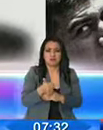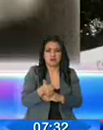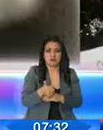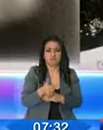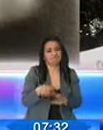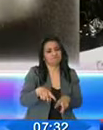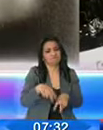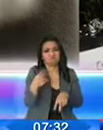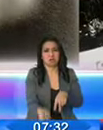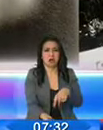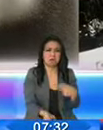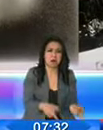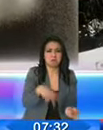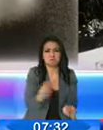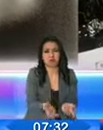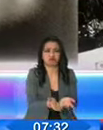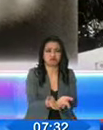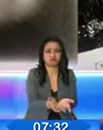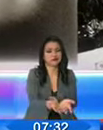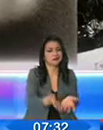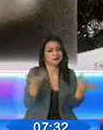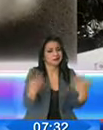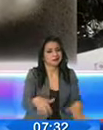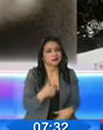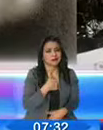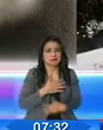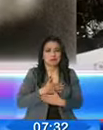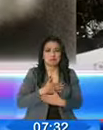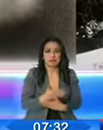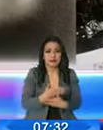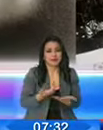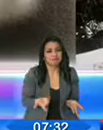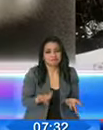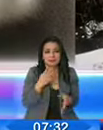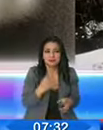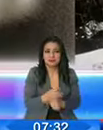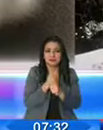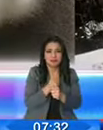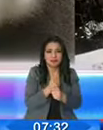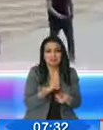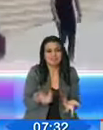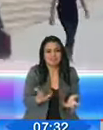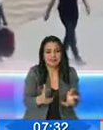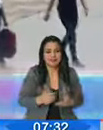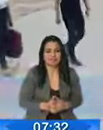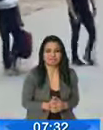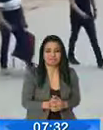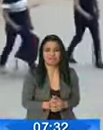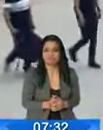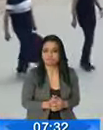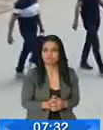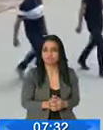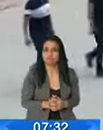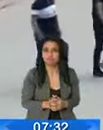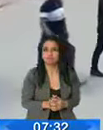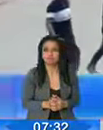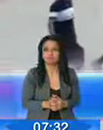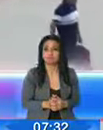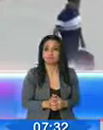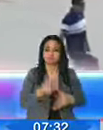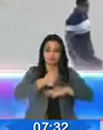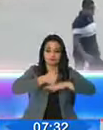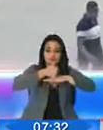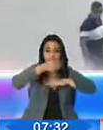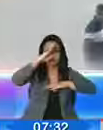Lamentablemente la falta de cultura, la seguridad de todos. Hasta las inmediaciones del cuartel policial